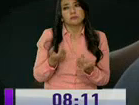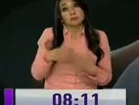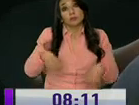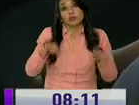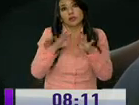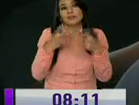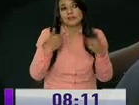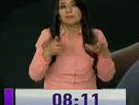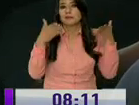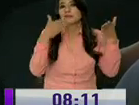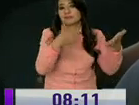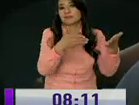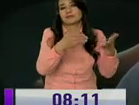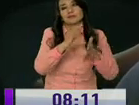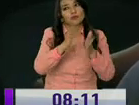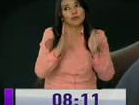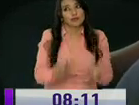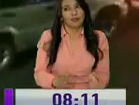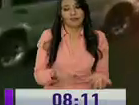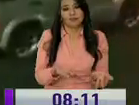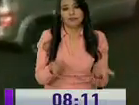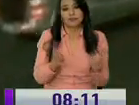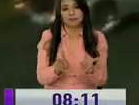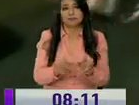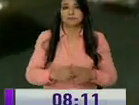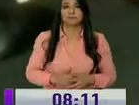hay que ponerse del lado del pueblo un poquito.